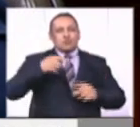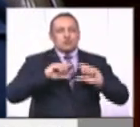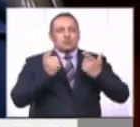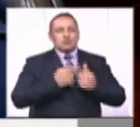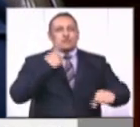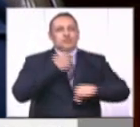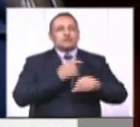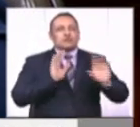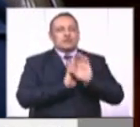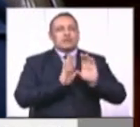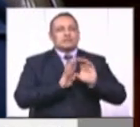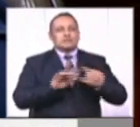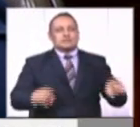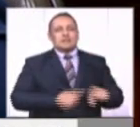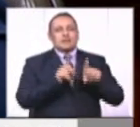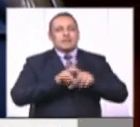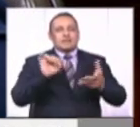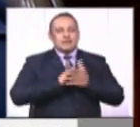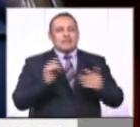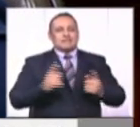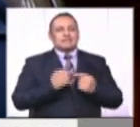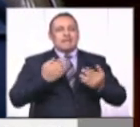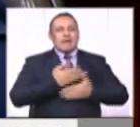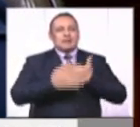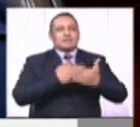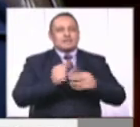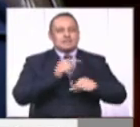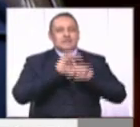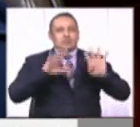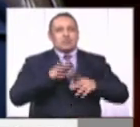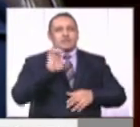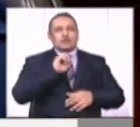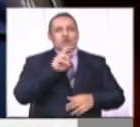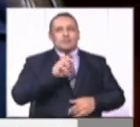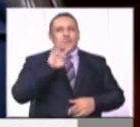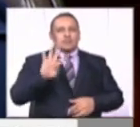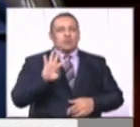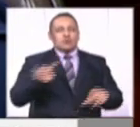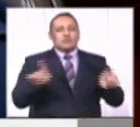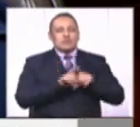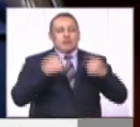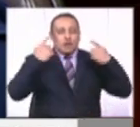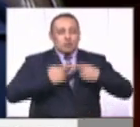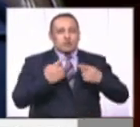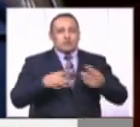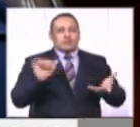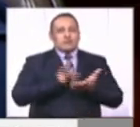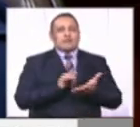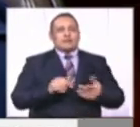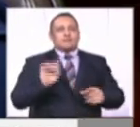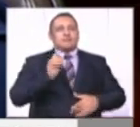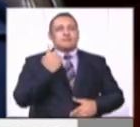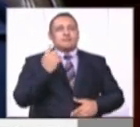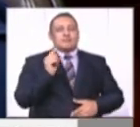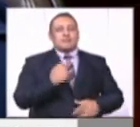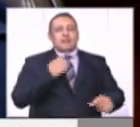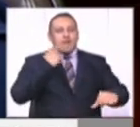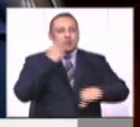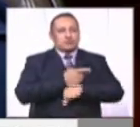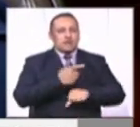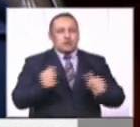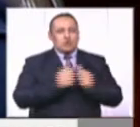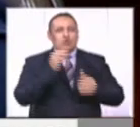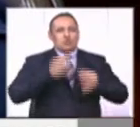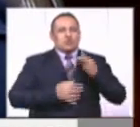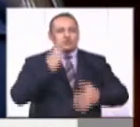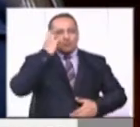de acusaciones constitucionales celebrada el 19 de enero de 2024 concluye primero acusar vía